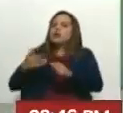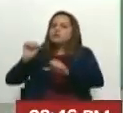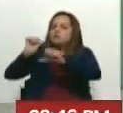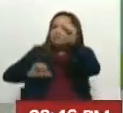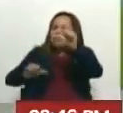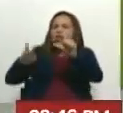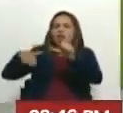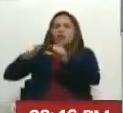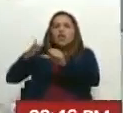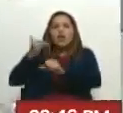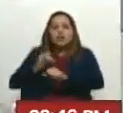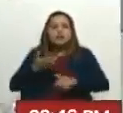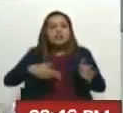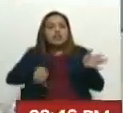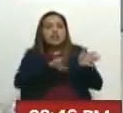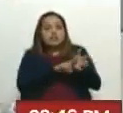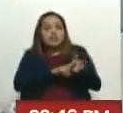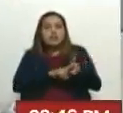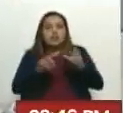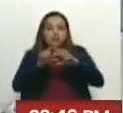publicada? Repito,